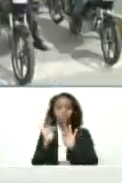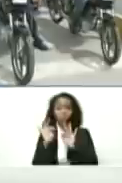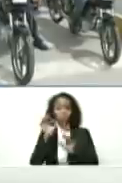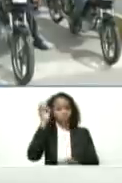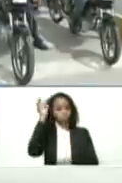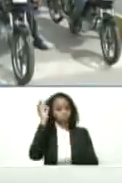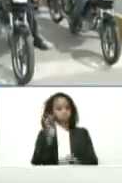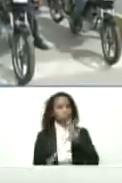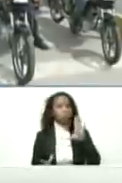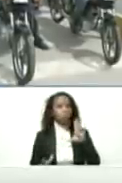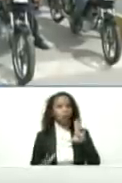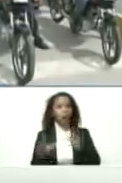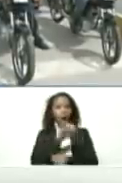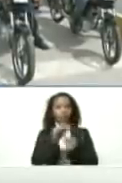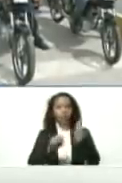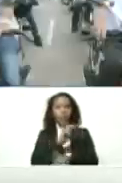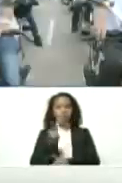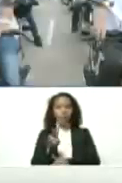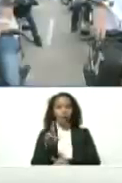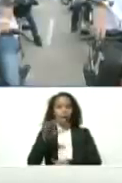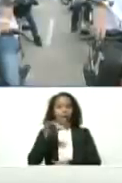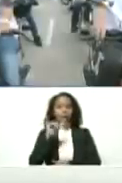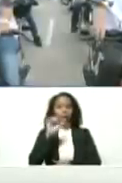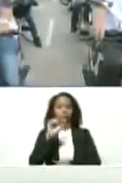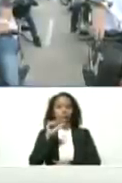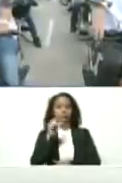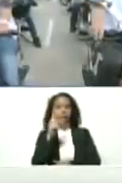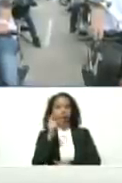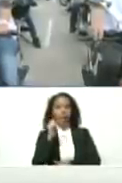fortuita, la viceministra